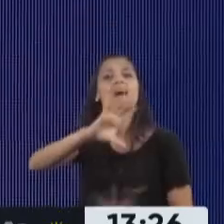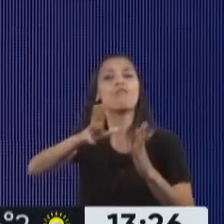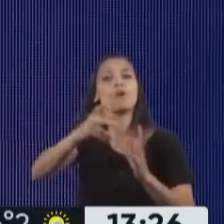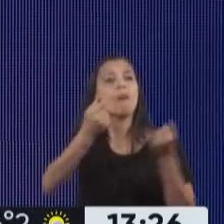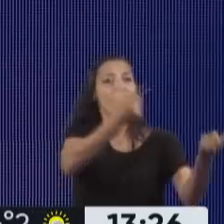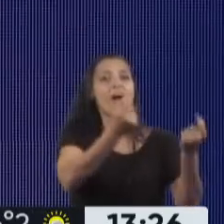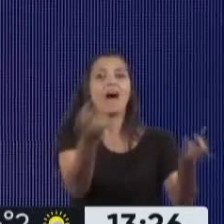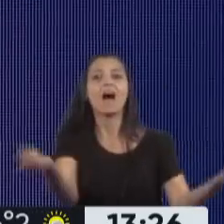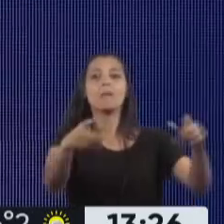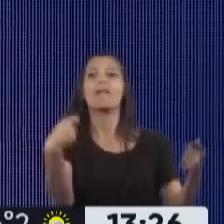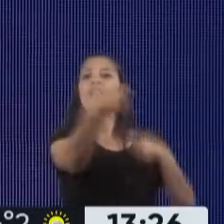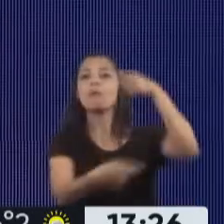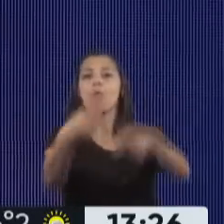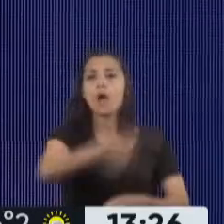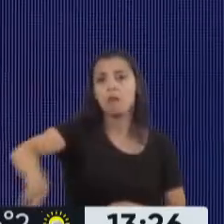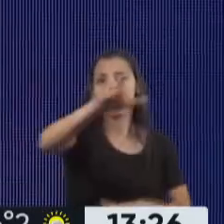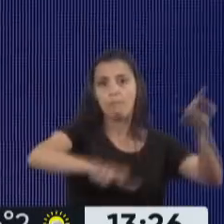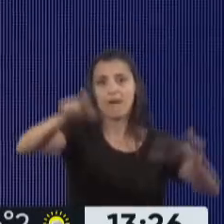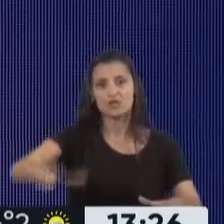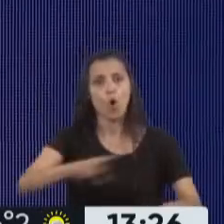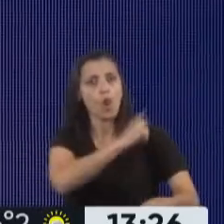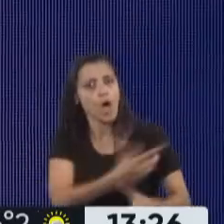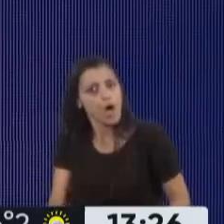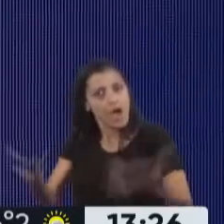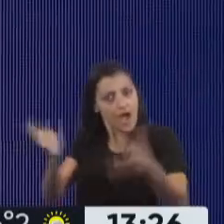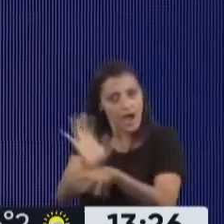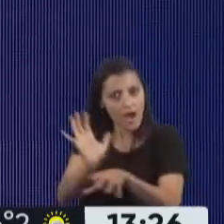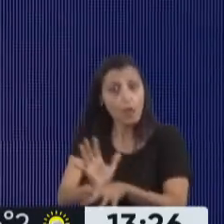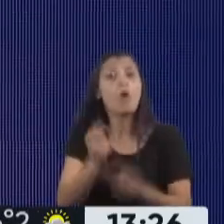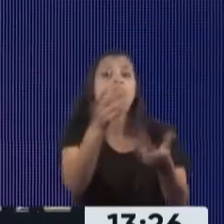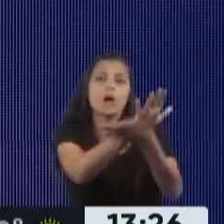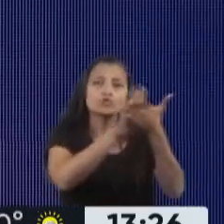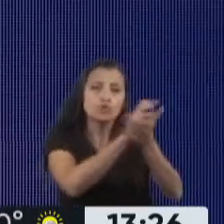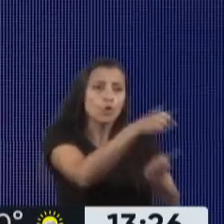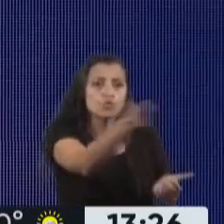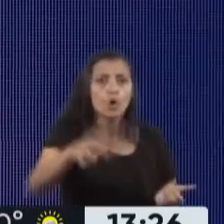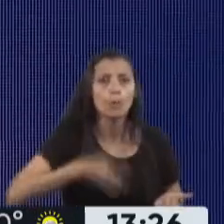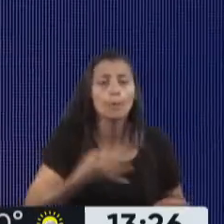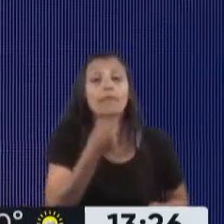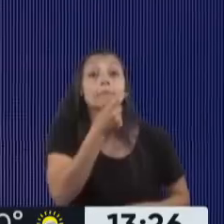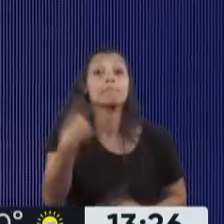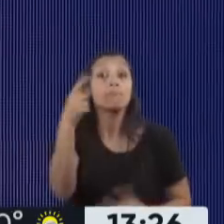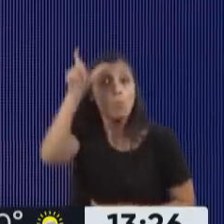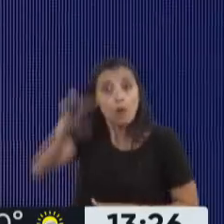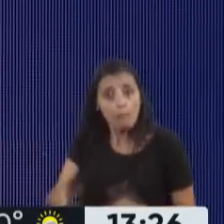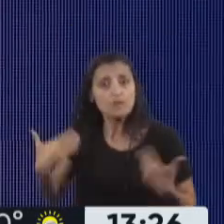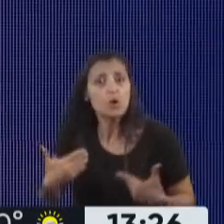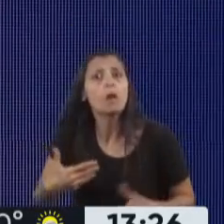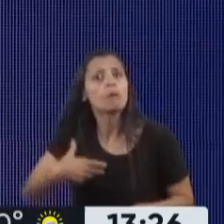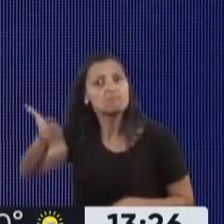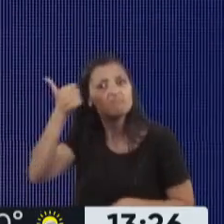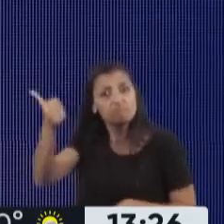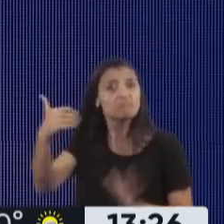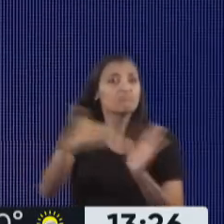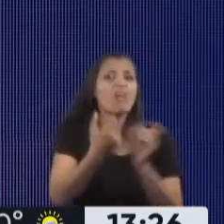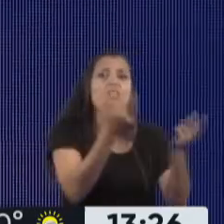un héroe. Es decir, es alguien que le está arreglando la vida, porque ustedes solamente pueden ser exitosos sirviendo al prójimo con bienes de mejor calidad o